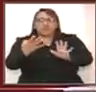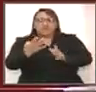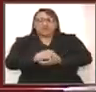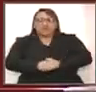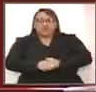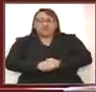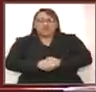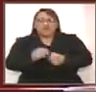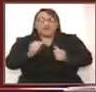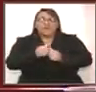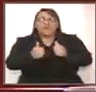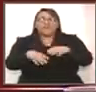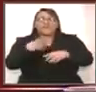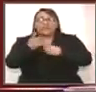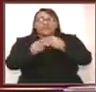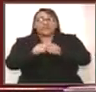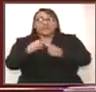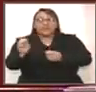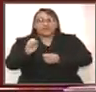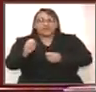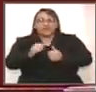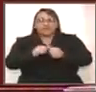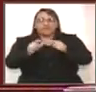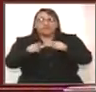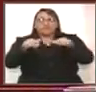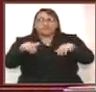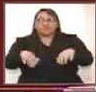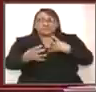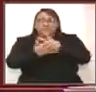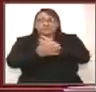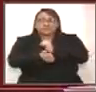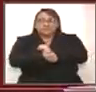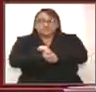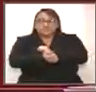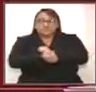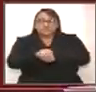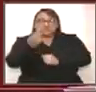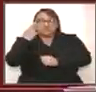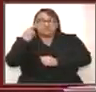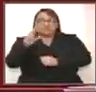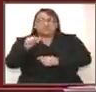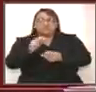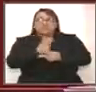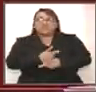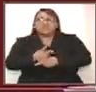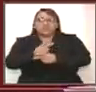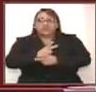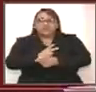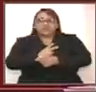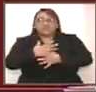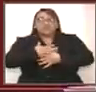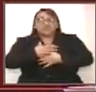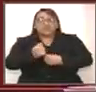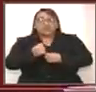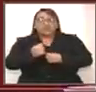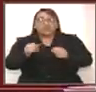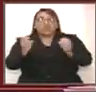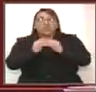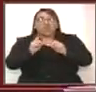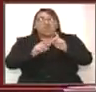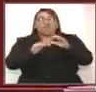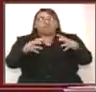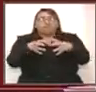1239, por el cual se puede declarar en emergencia los establecimientos penitenciarios por razón de seguridad, salud o